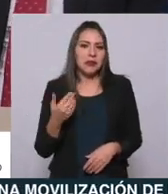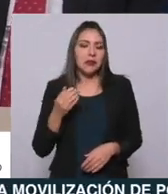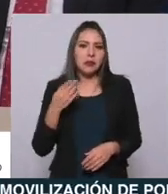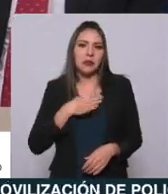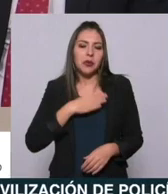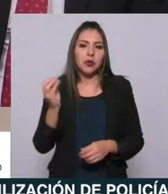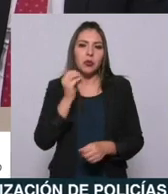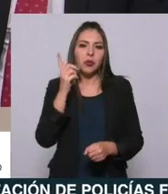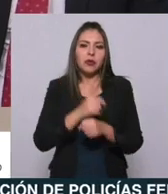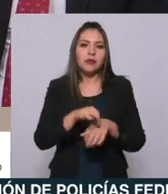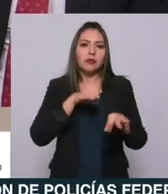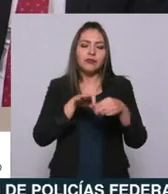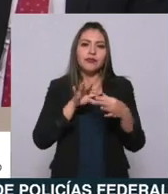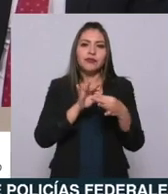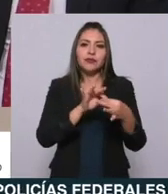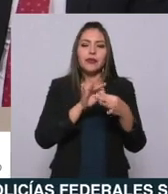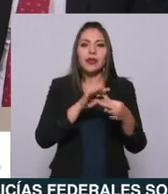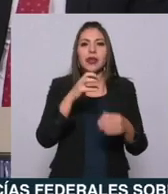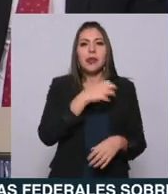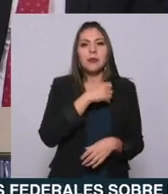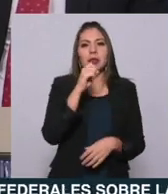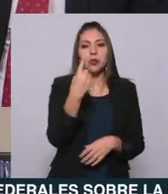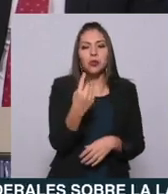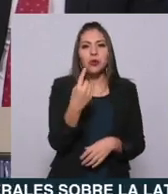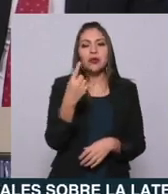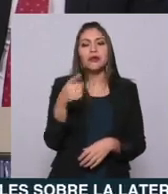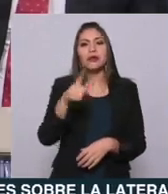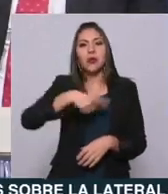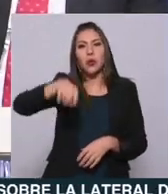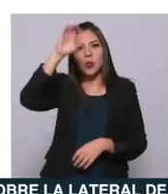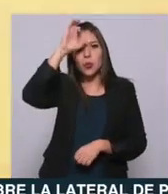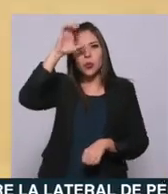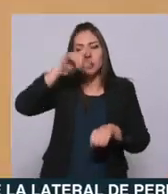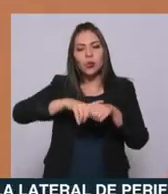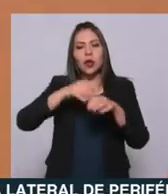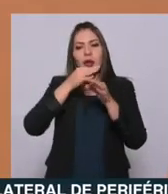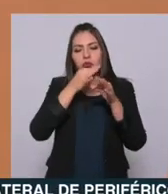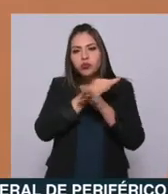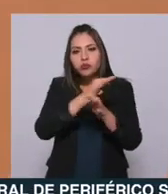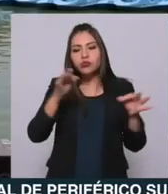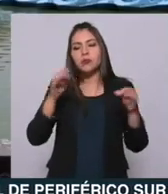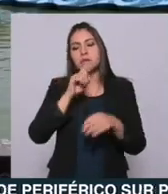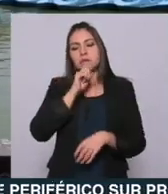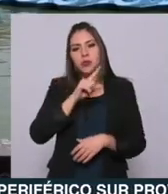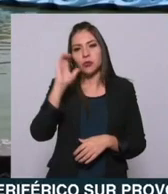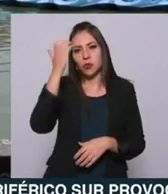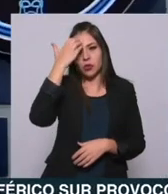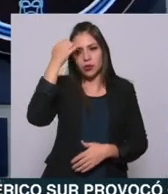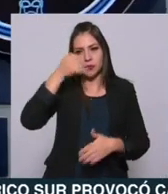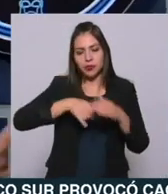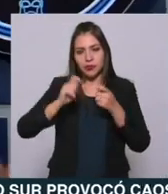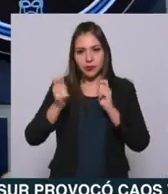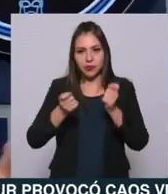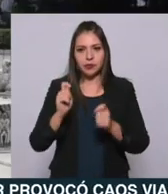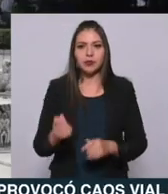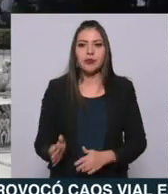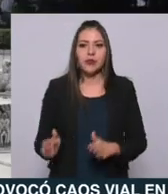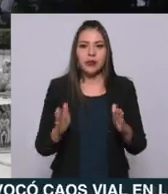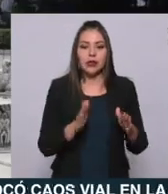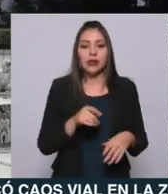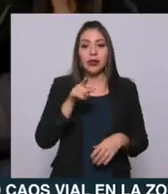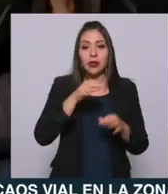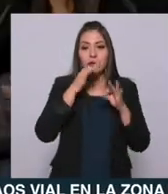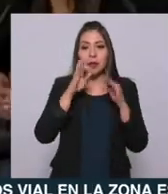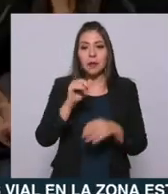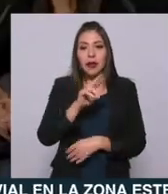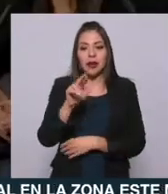21 en la difusión de la cultura y del conocimiento. Barra Universitaria iniciará transmisiones el 19